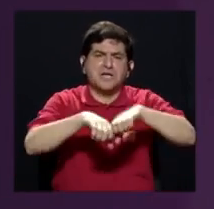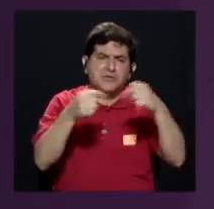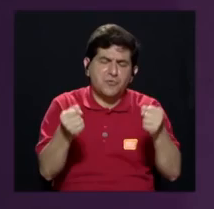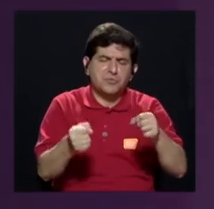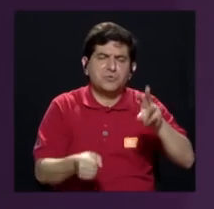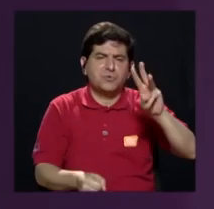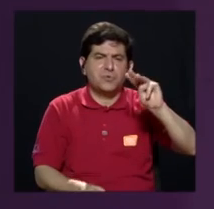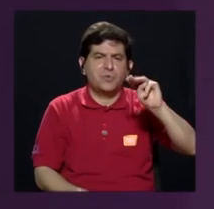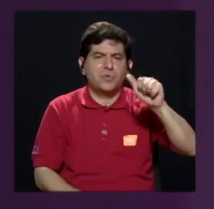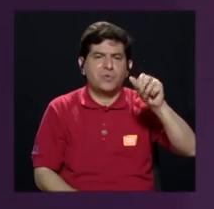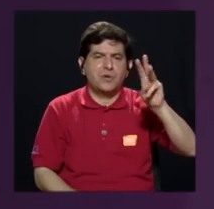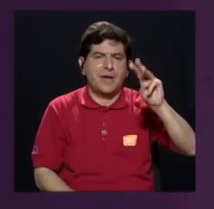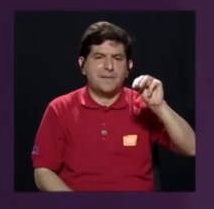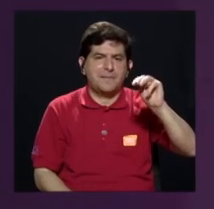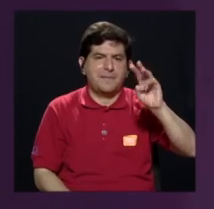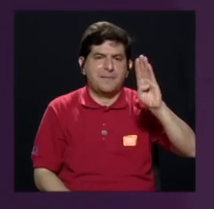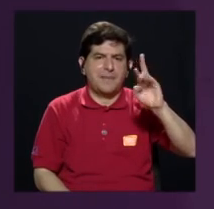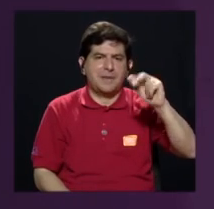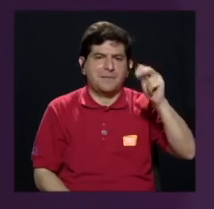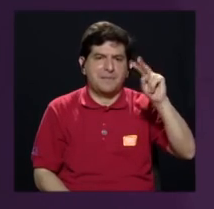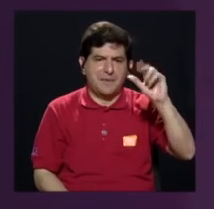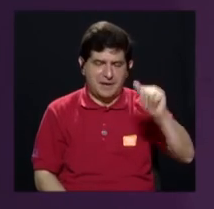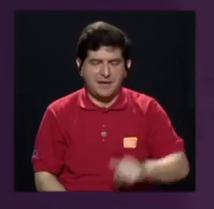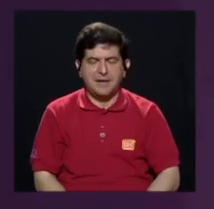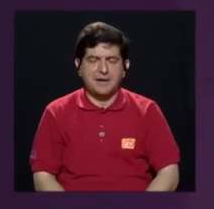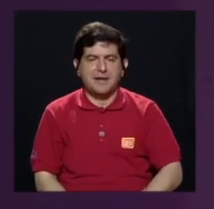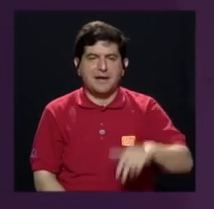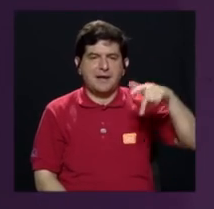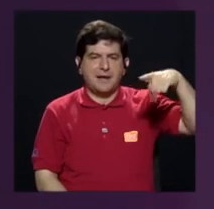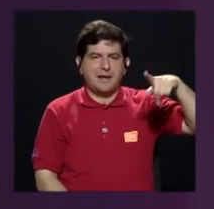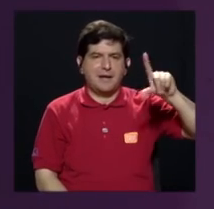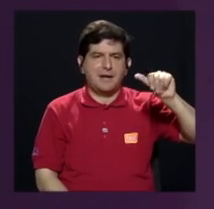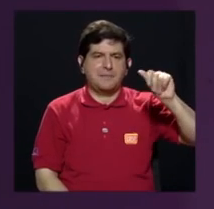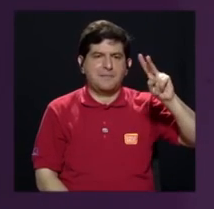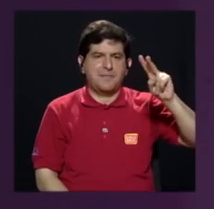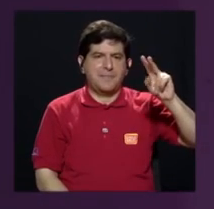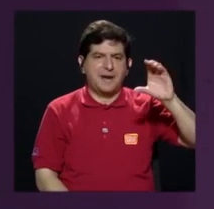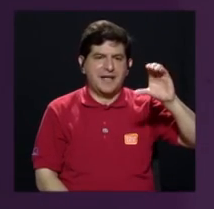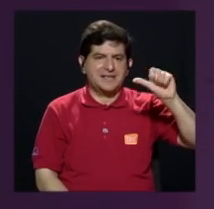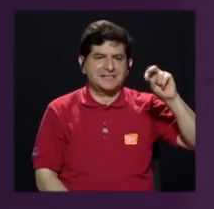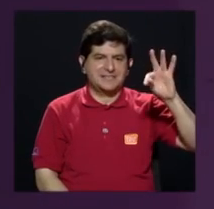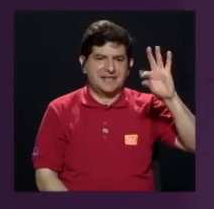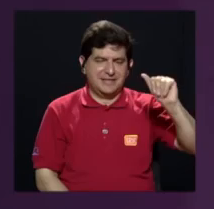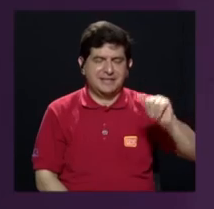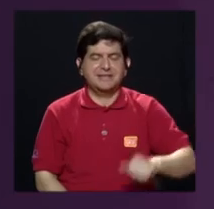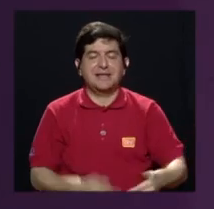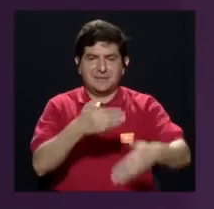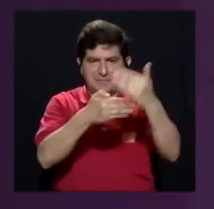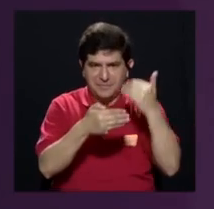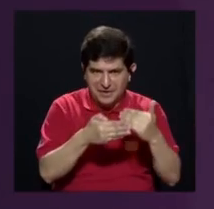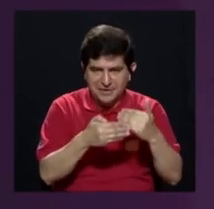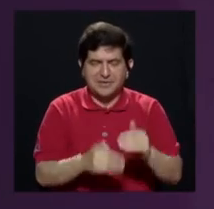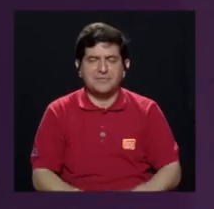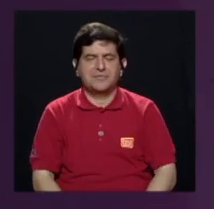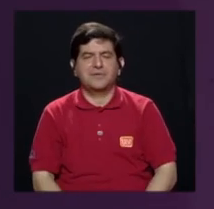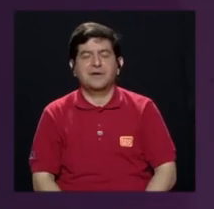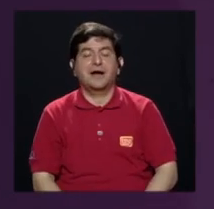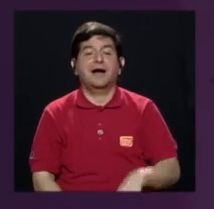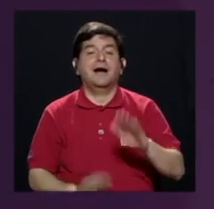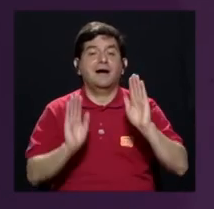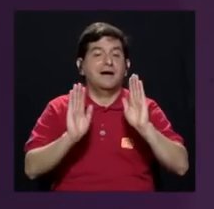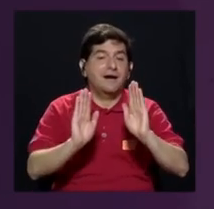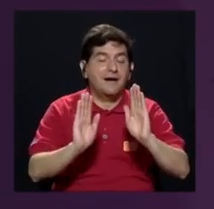amenaza de aborto placenta previa son negativas para la sexualidad dos puntos para la